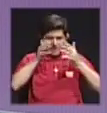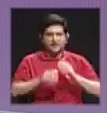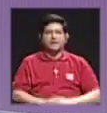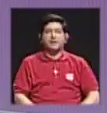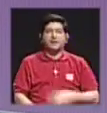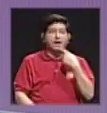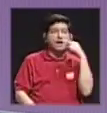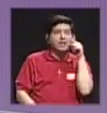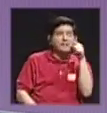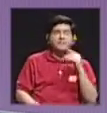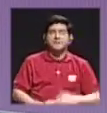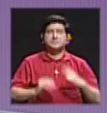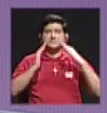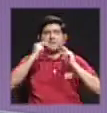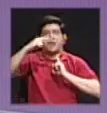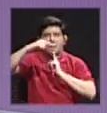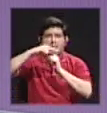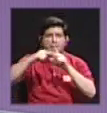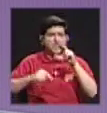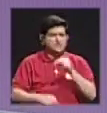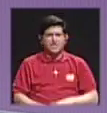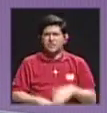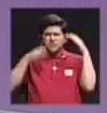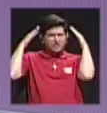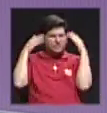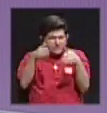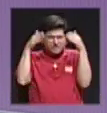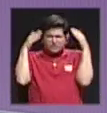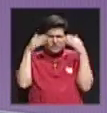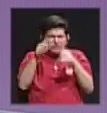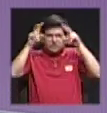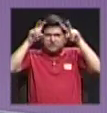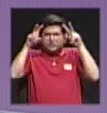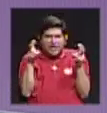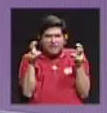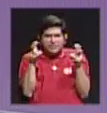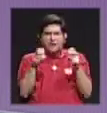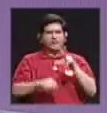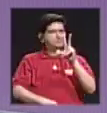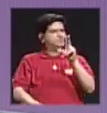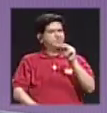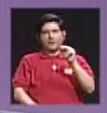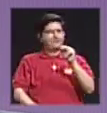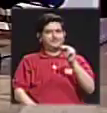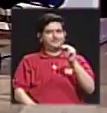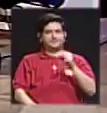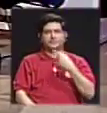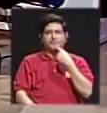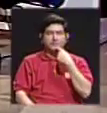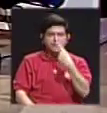donde dice que la Iglesia no debe estar obsesionada con estos temas, sino más bien